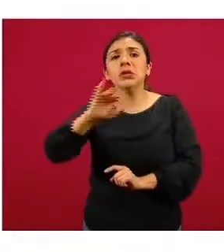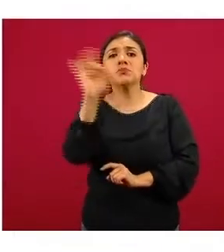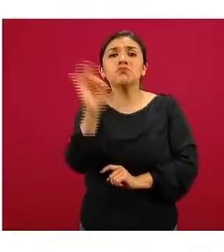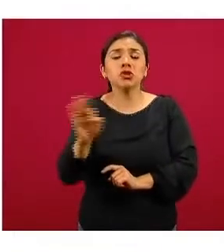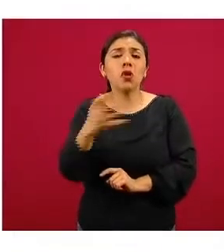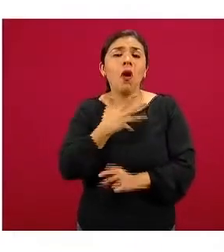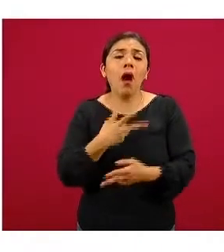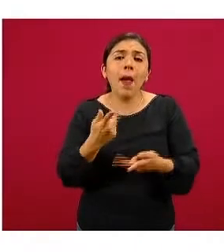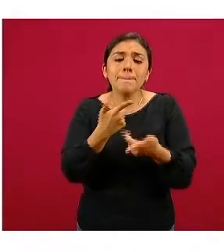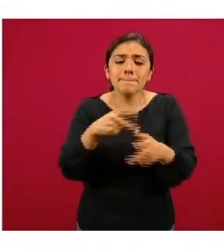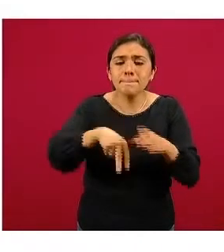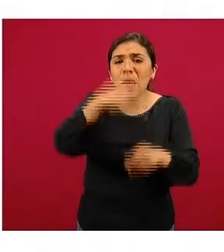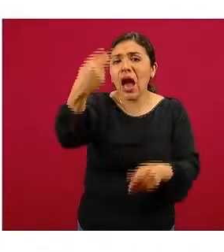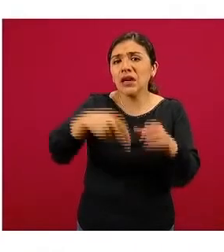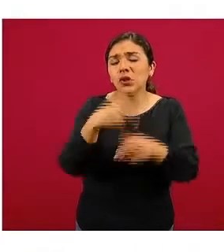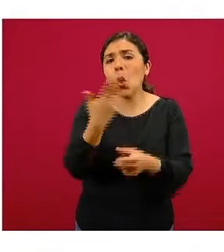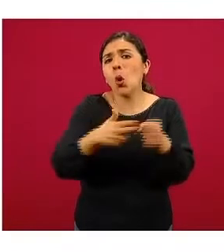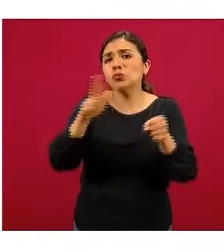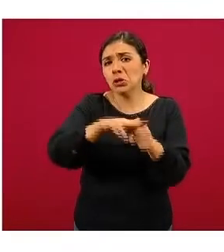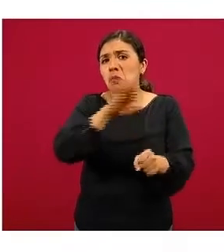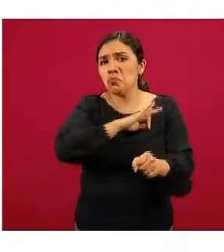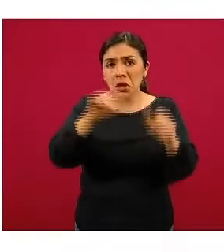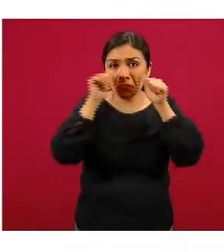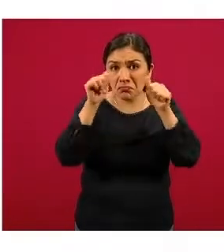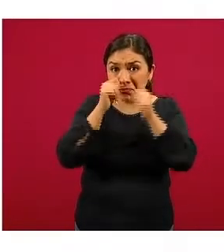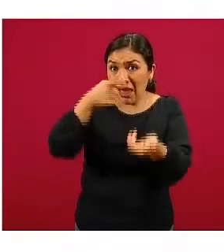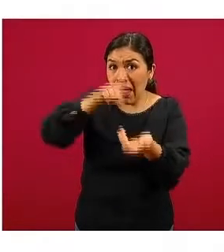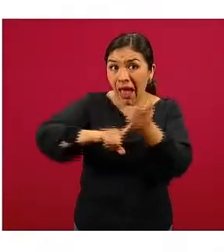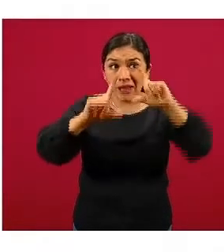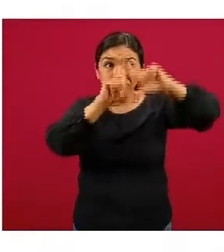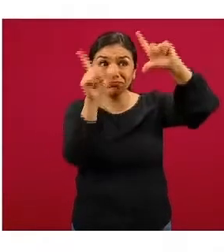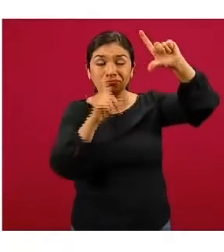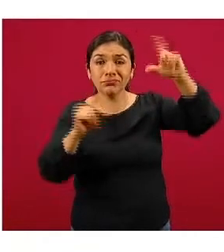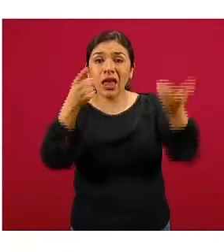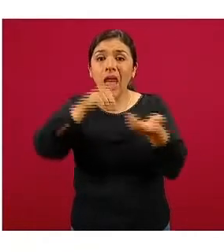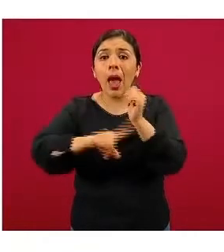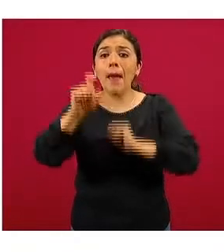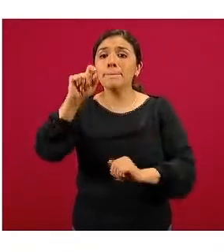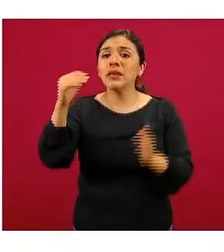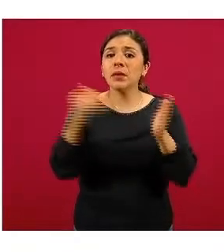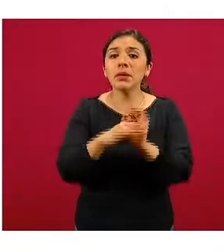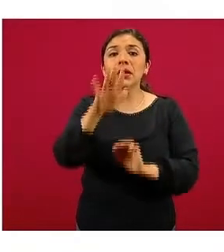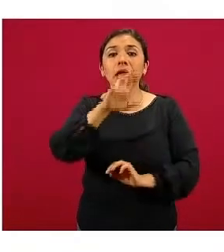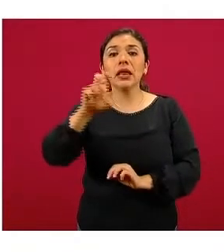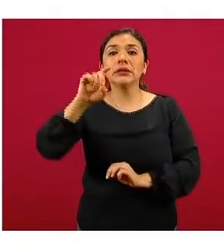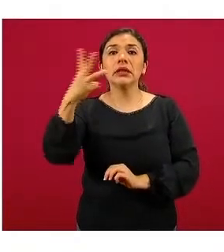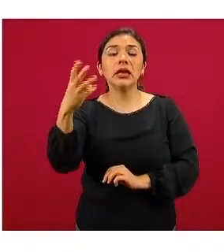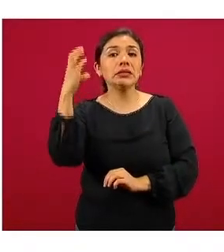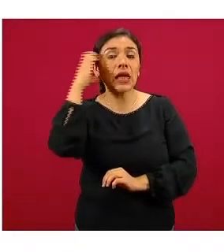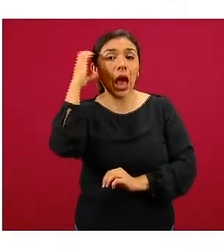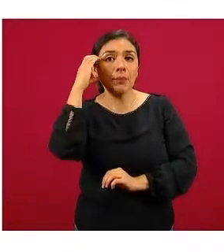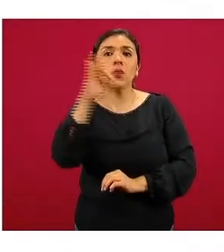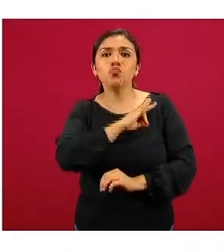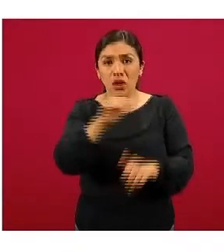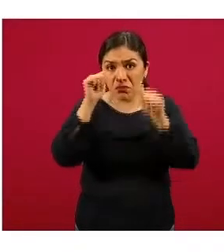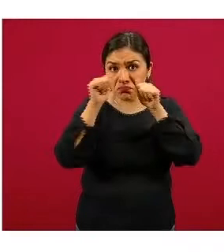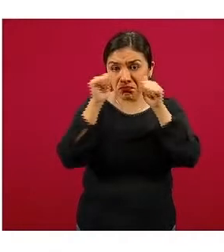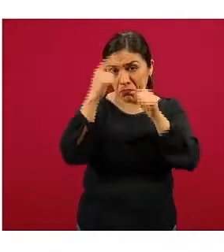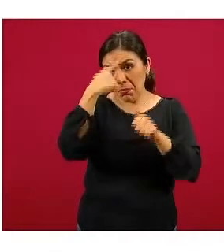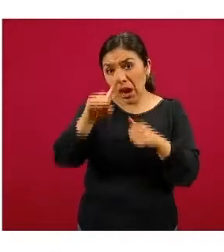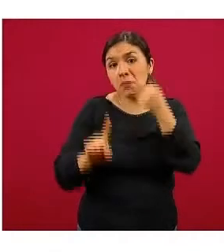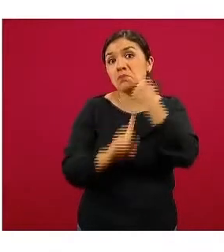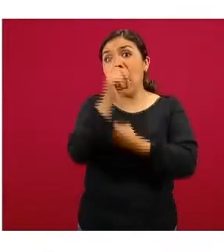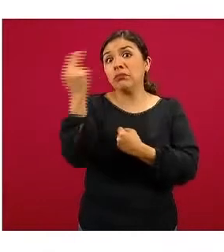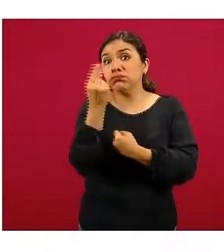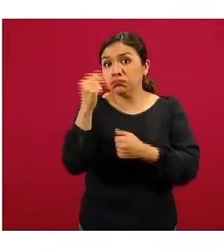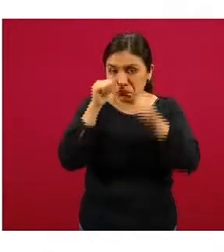disponibilidad hospitalaria, que a nivel nacional representa 20.533 camas que están disponibles para poder atender